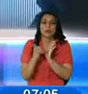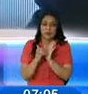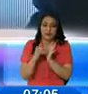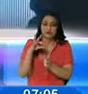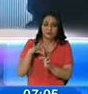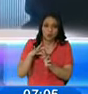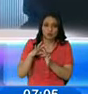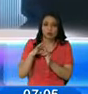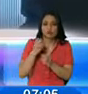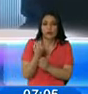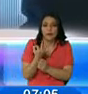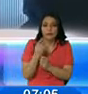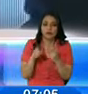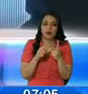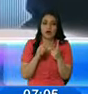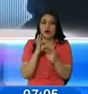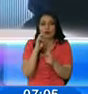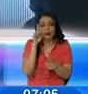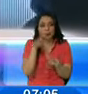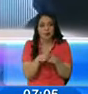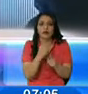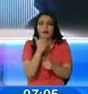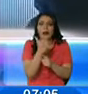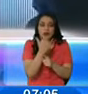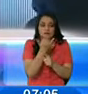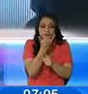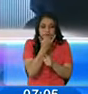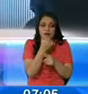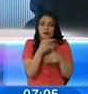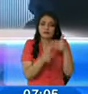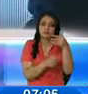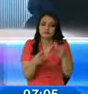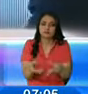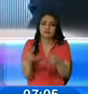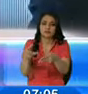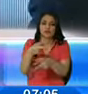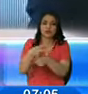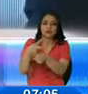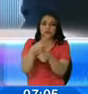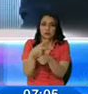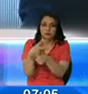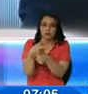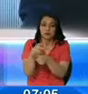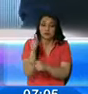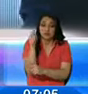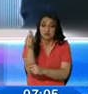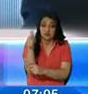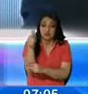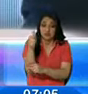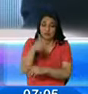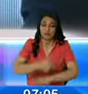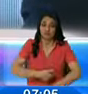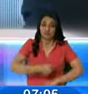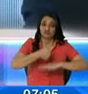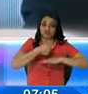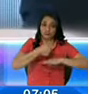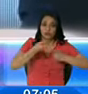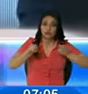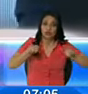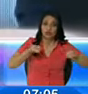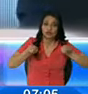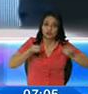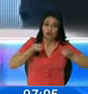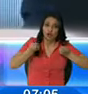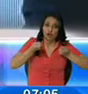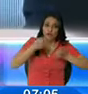directa o a la impugnación planteada ante el Consejo Nacional electoral para que sea el tribunal contencioso electoral